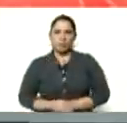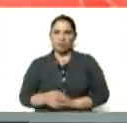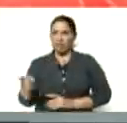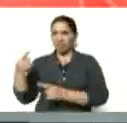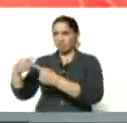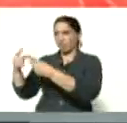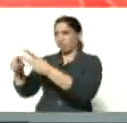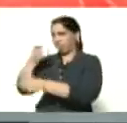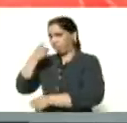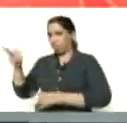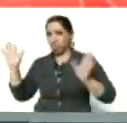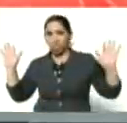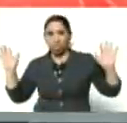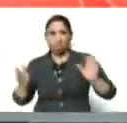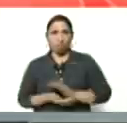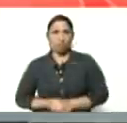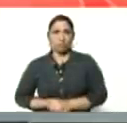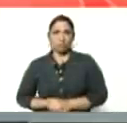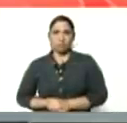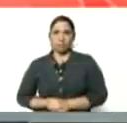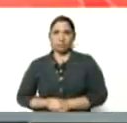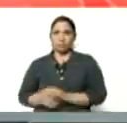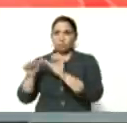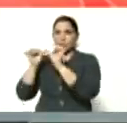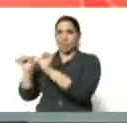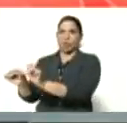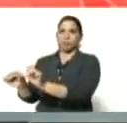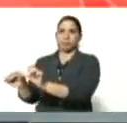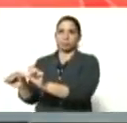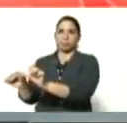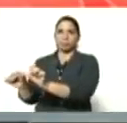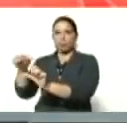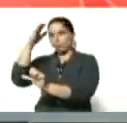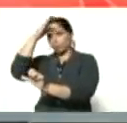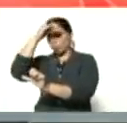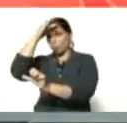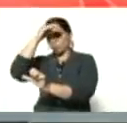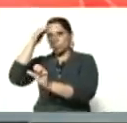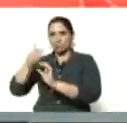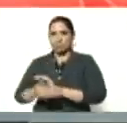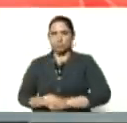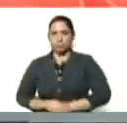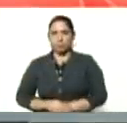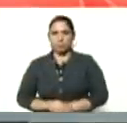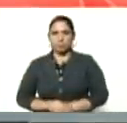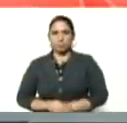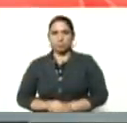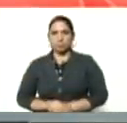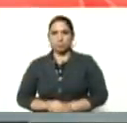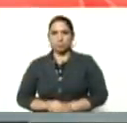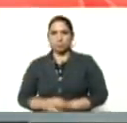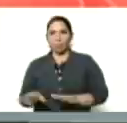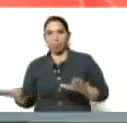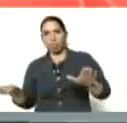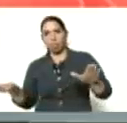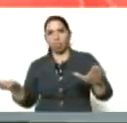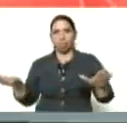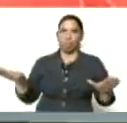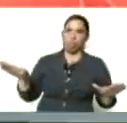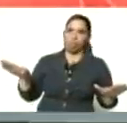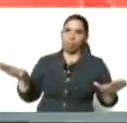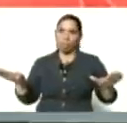restos de lo que quedó de Donald Trump y su Frankenstein